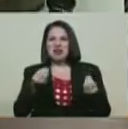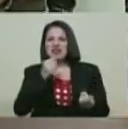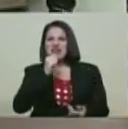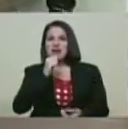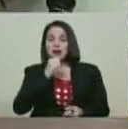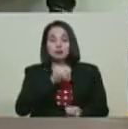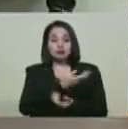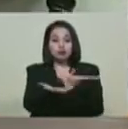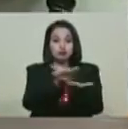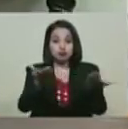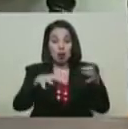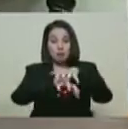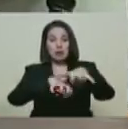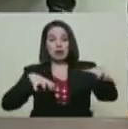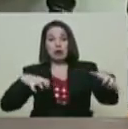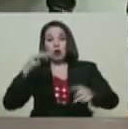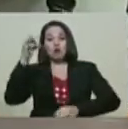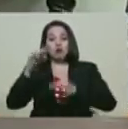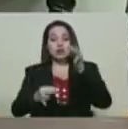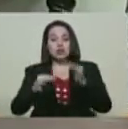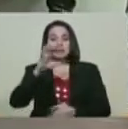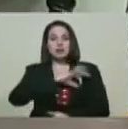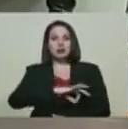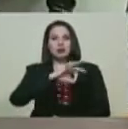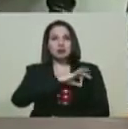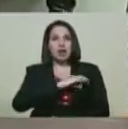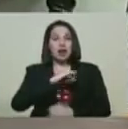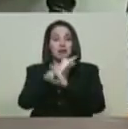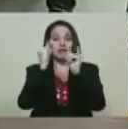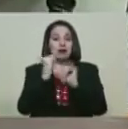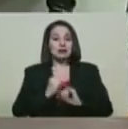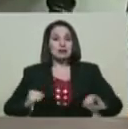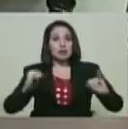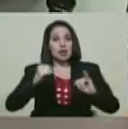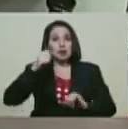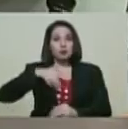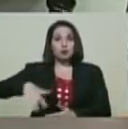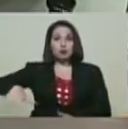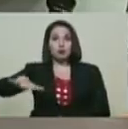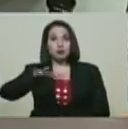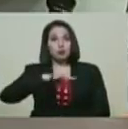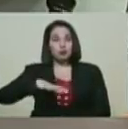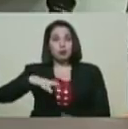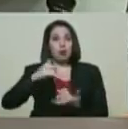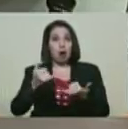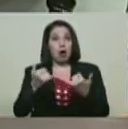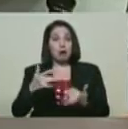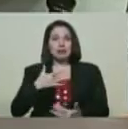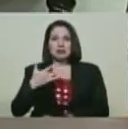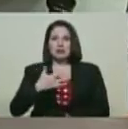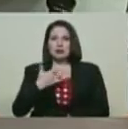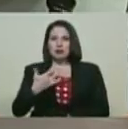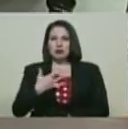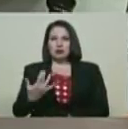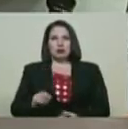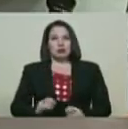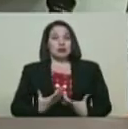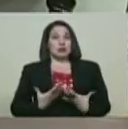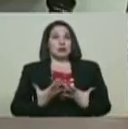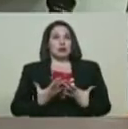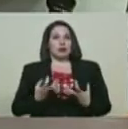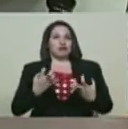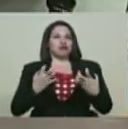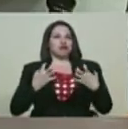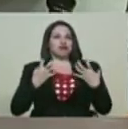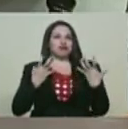las mayorías nacionales, de la justicia social, de la felicidad del pueblo. Ahorita siento la misma